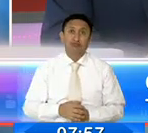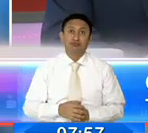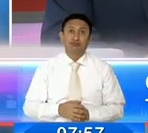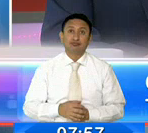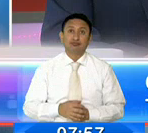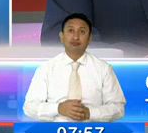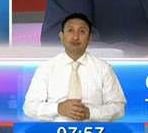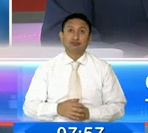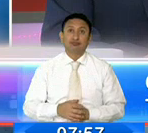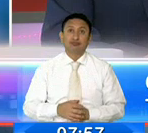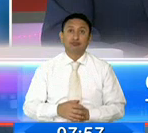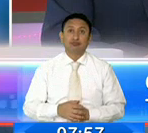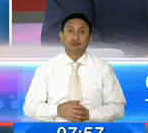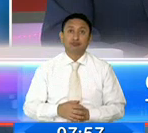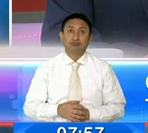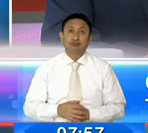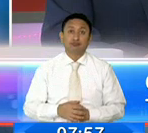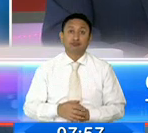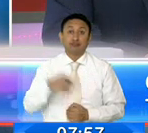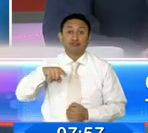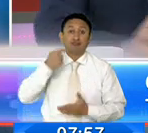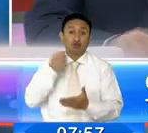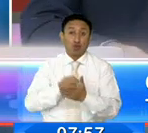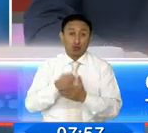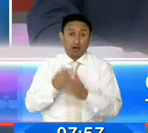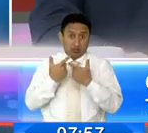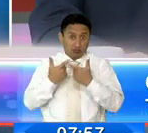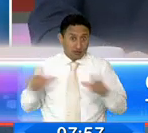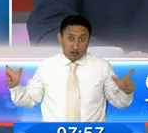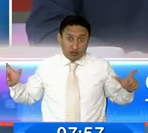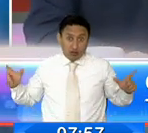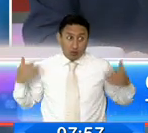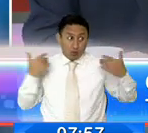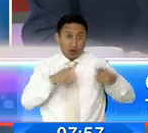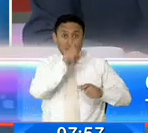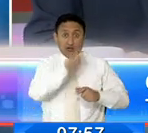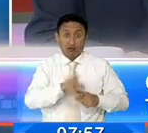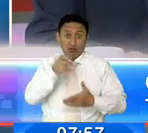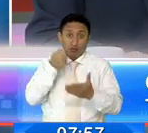libre. Es libre, es libre.